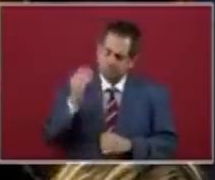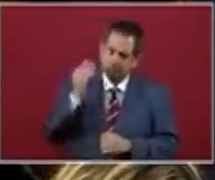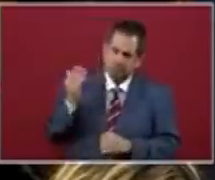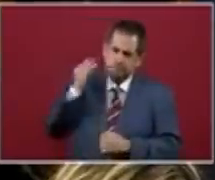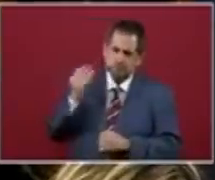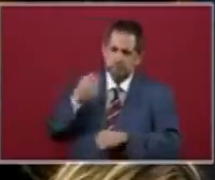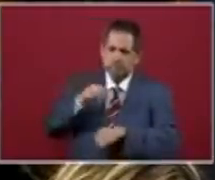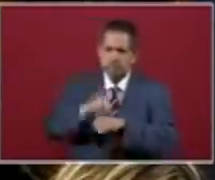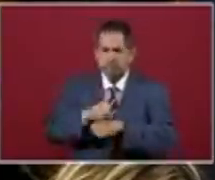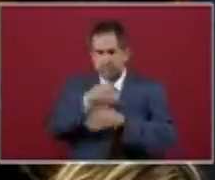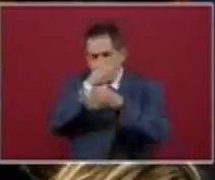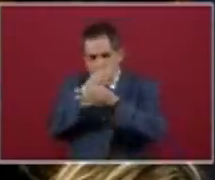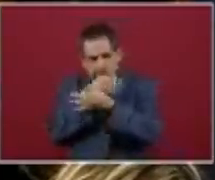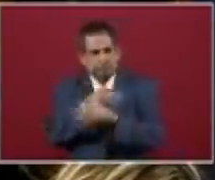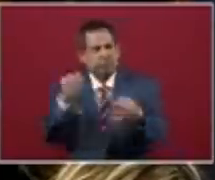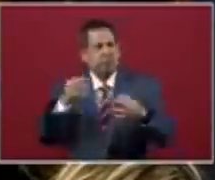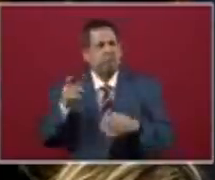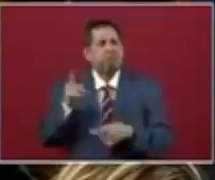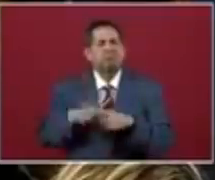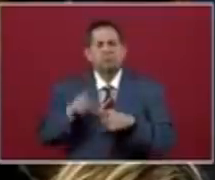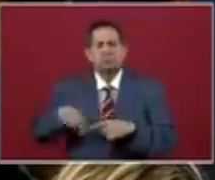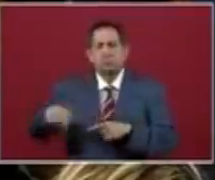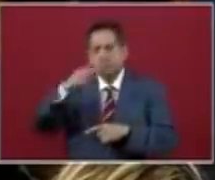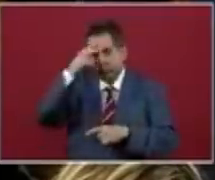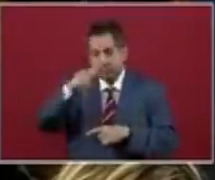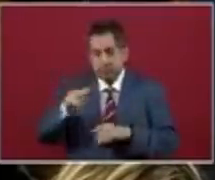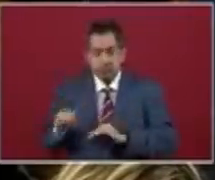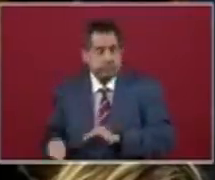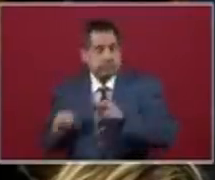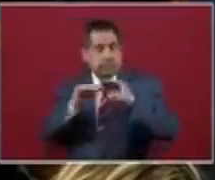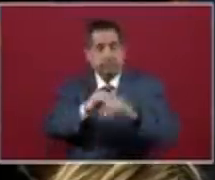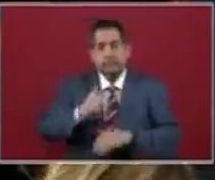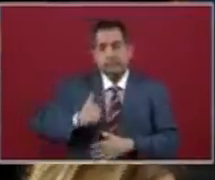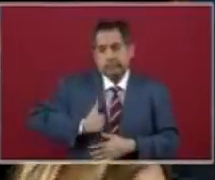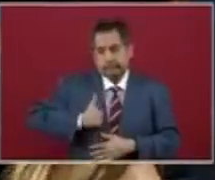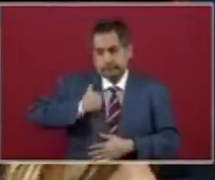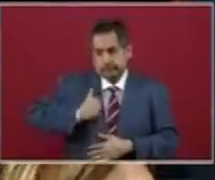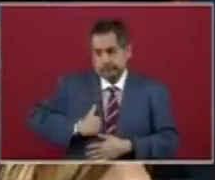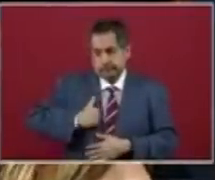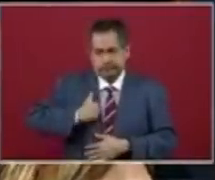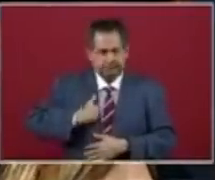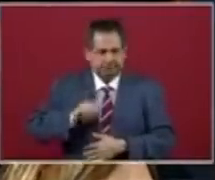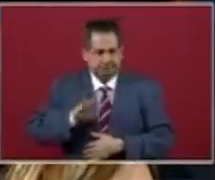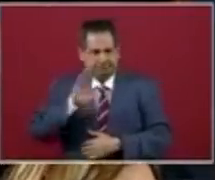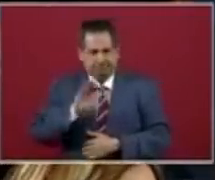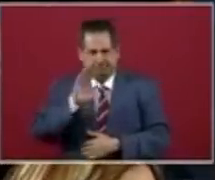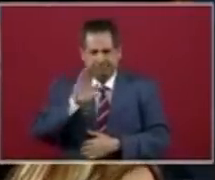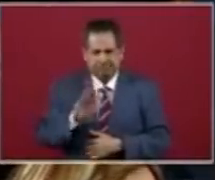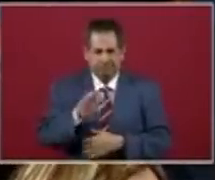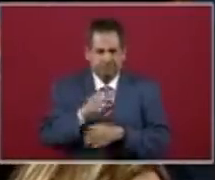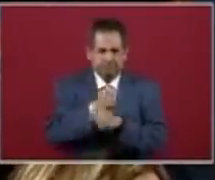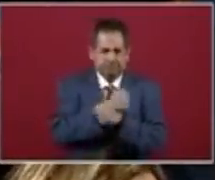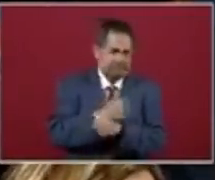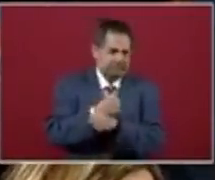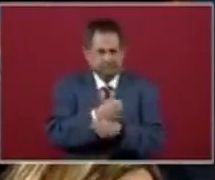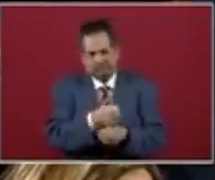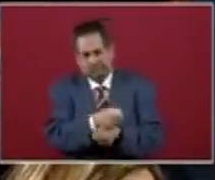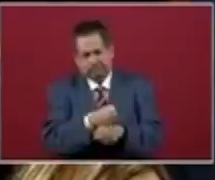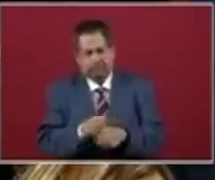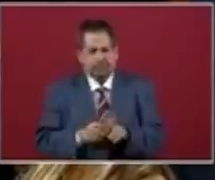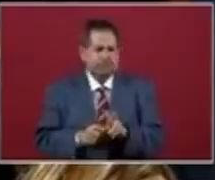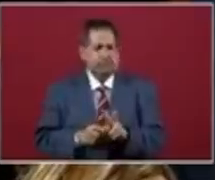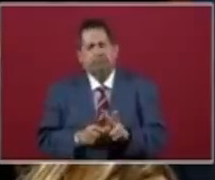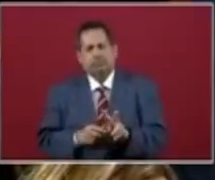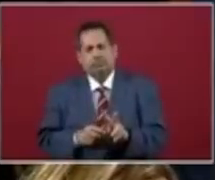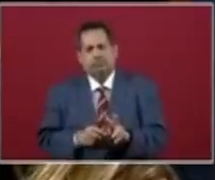se dio a conocer que un grupo de mexicanos estaba laborando en Canadá de manera casi… Sí. En esclavitud. Este tipo de situaciones